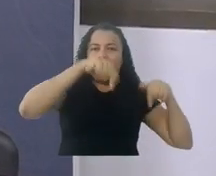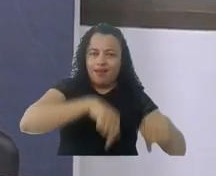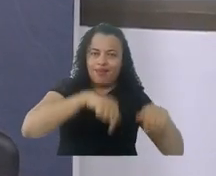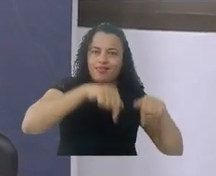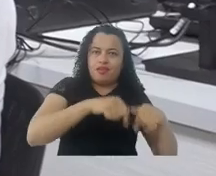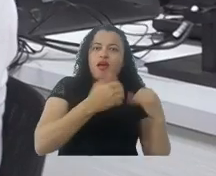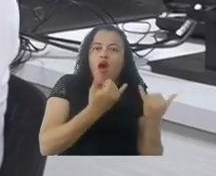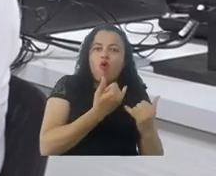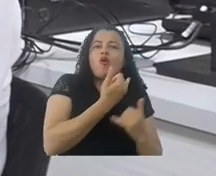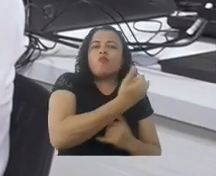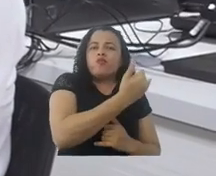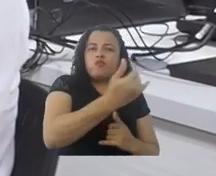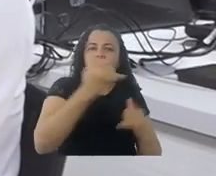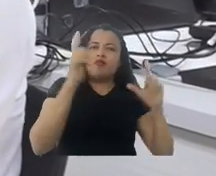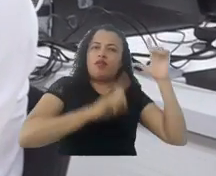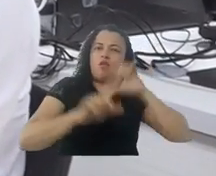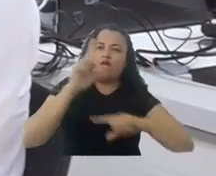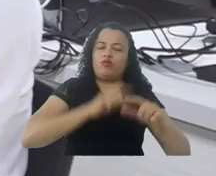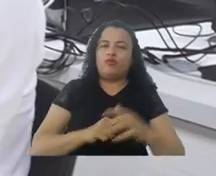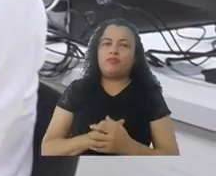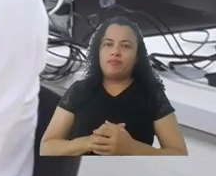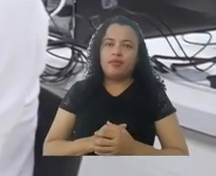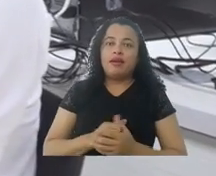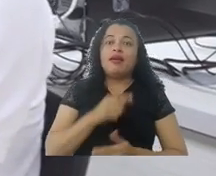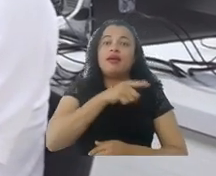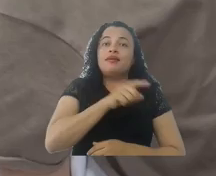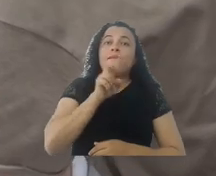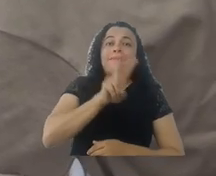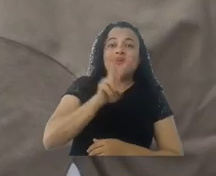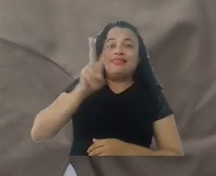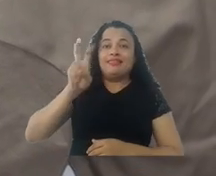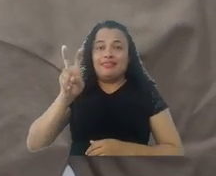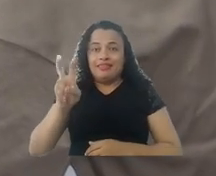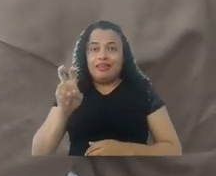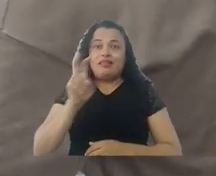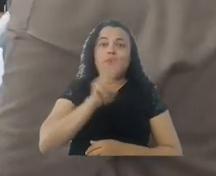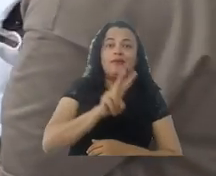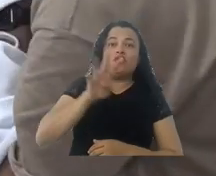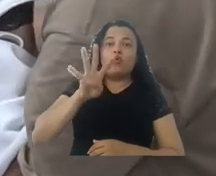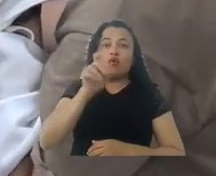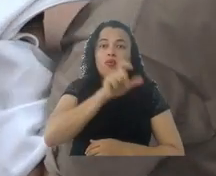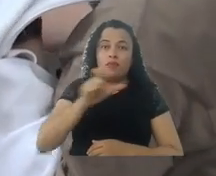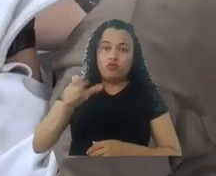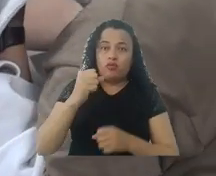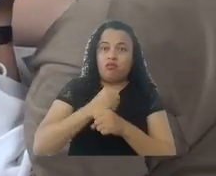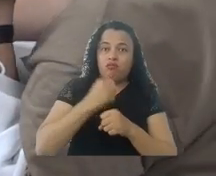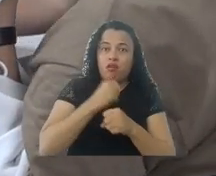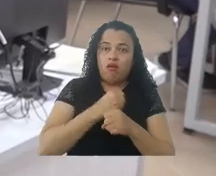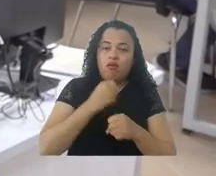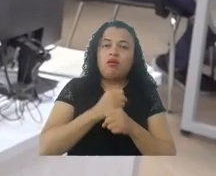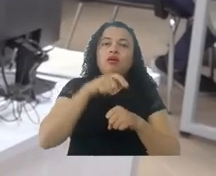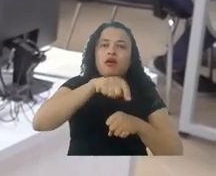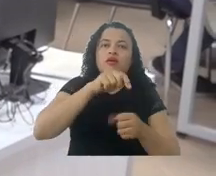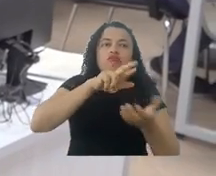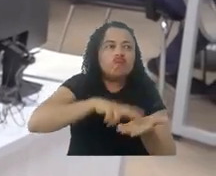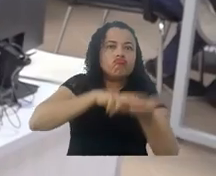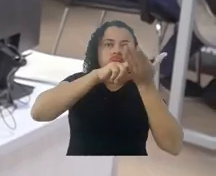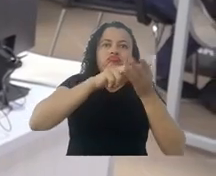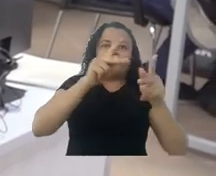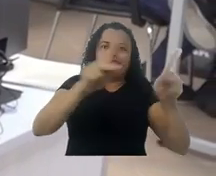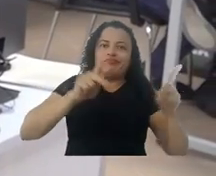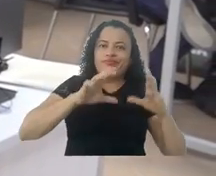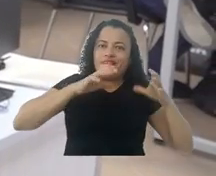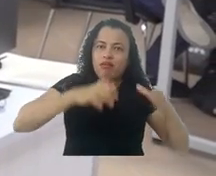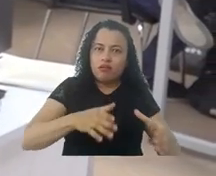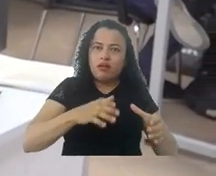y los fondos que tenemos ahorita en el laboratorio. Con capacidades para 27 y 24 usuarios, la renovación de